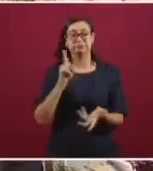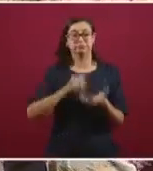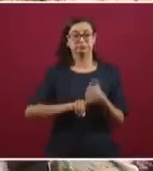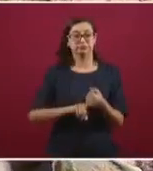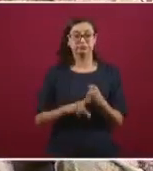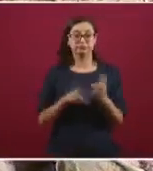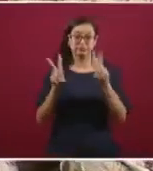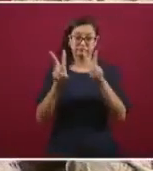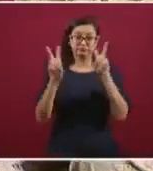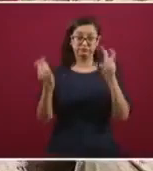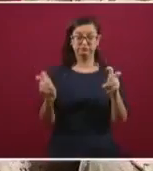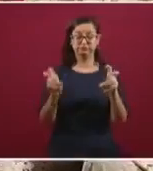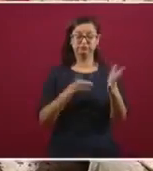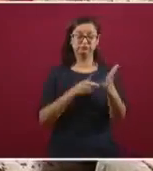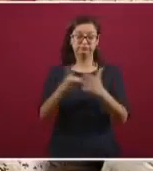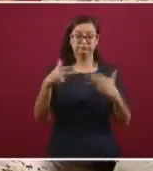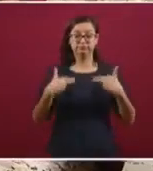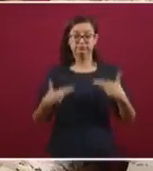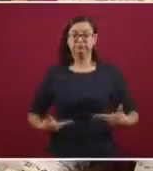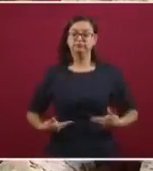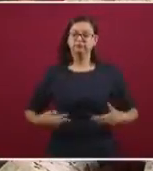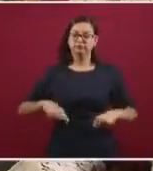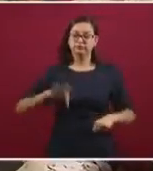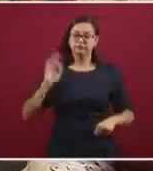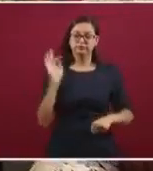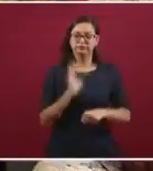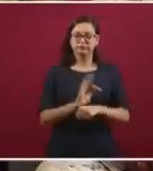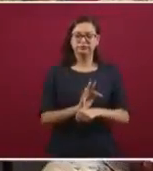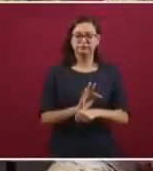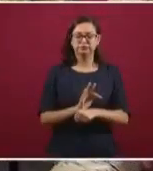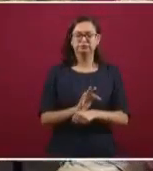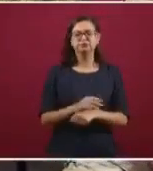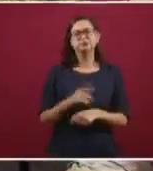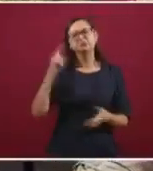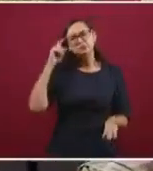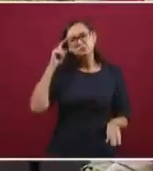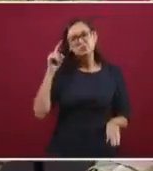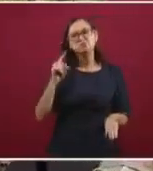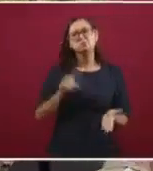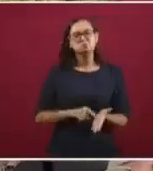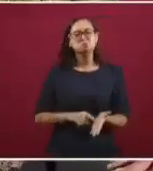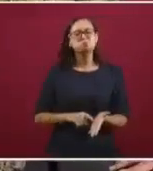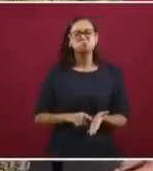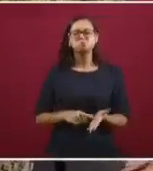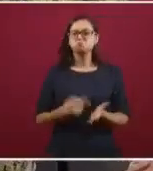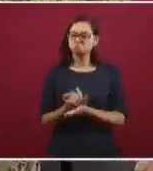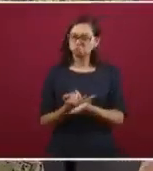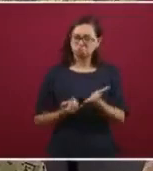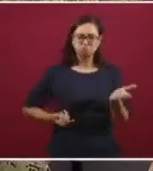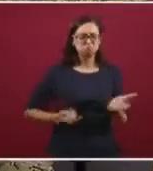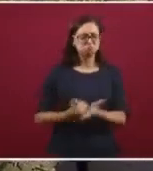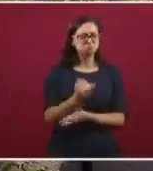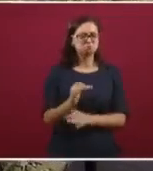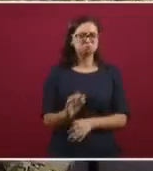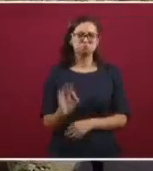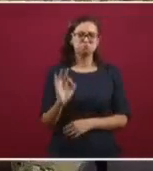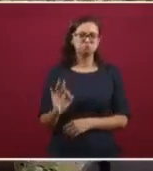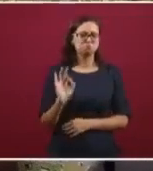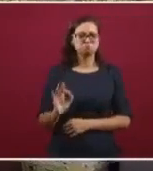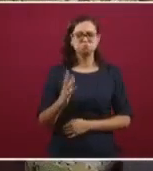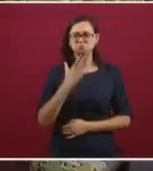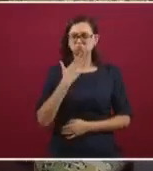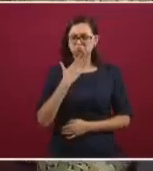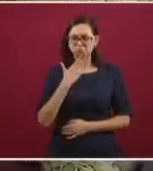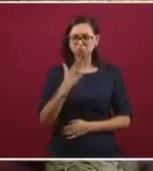la defensa de los derechos humanos. Entonces, creo que fue una muy buena decisión el crear